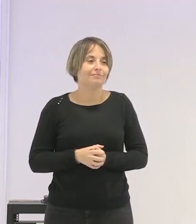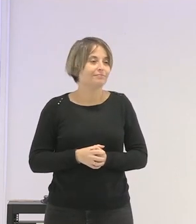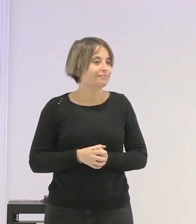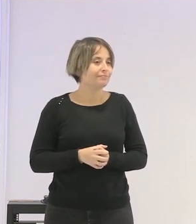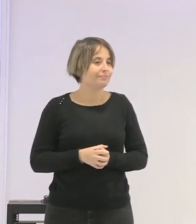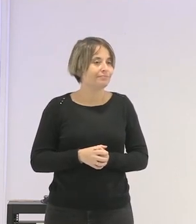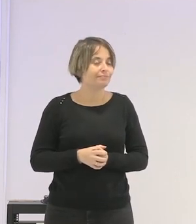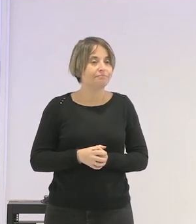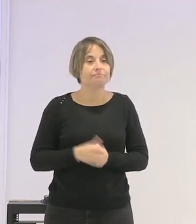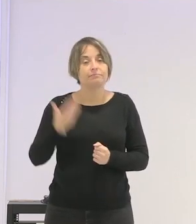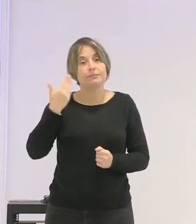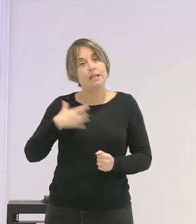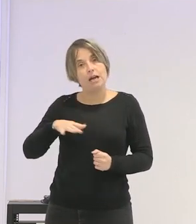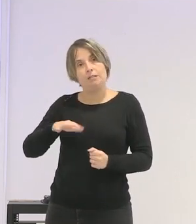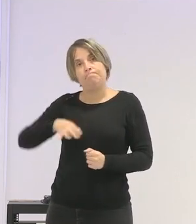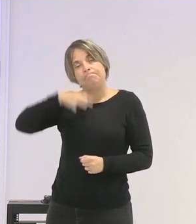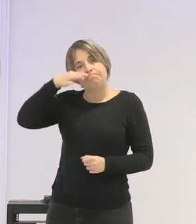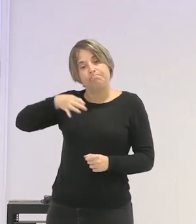Simplemente ya, pues para acabar,